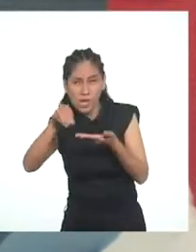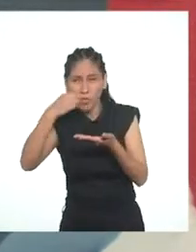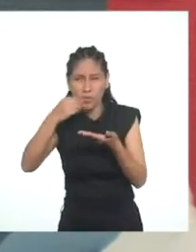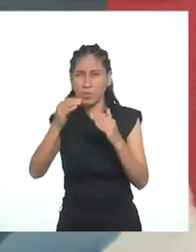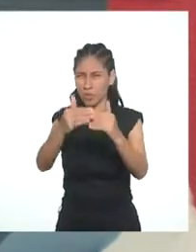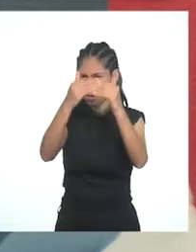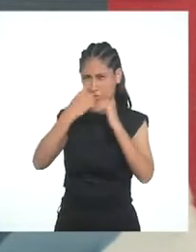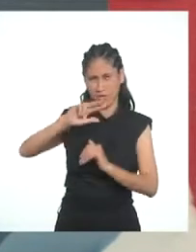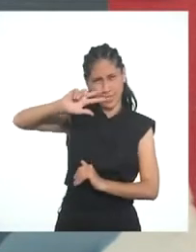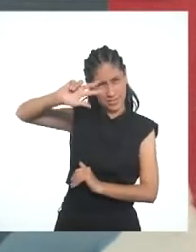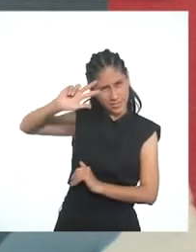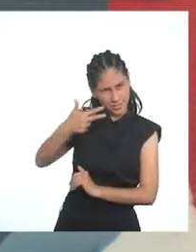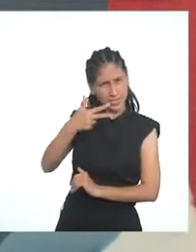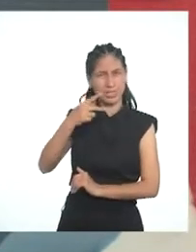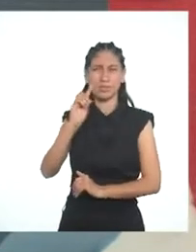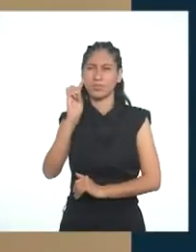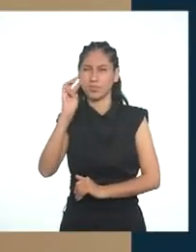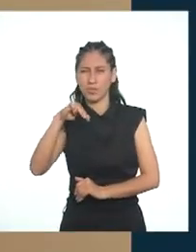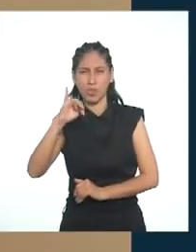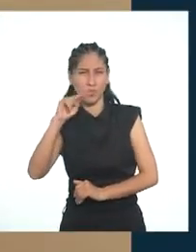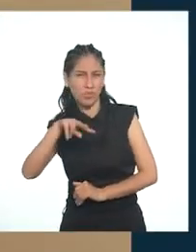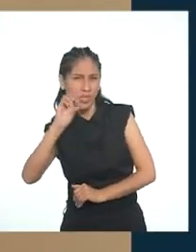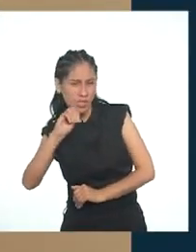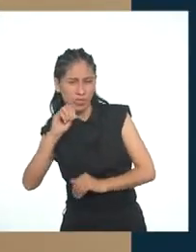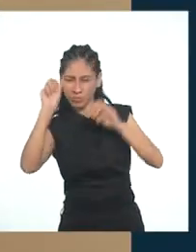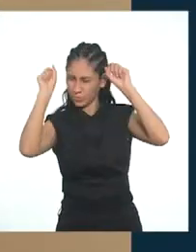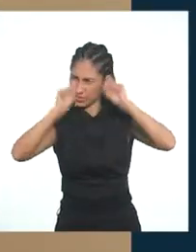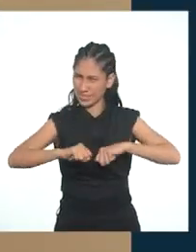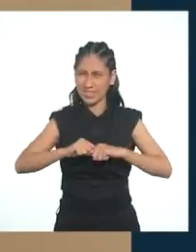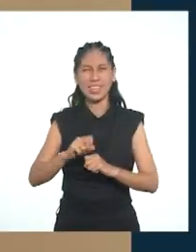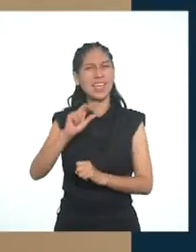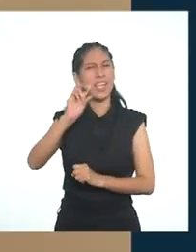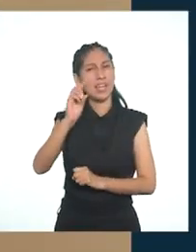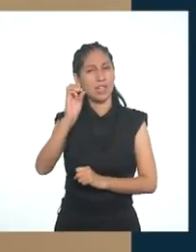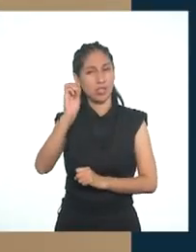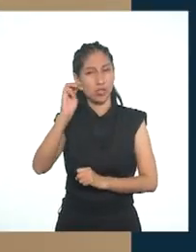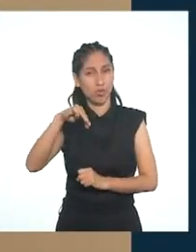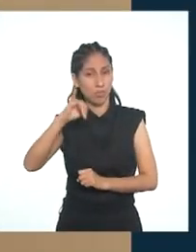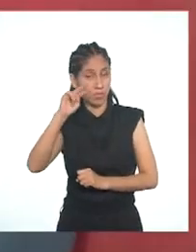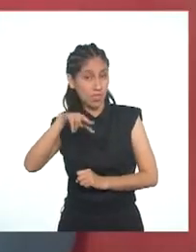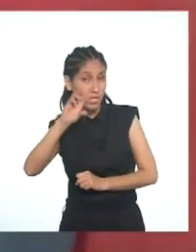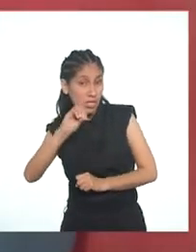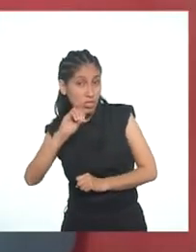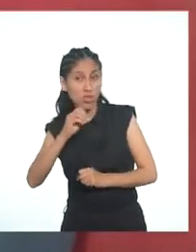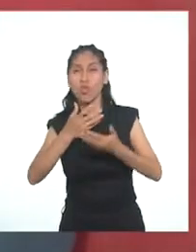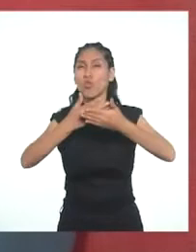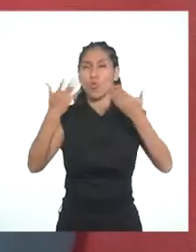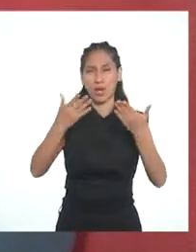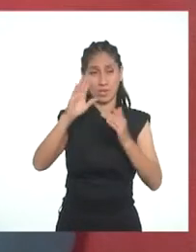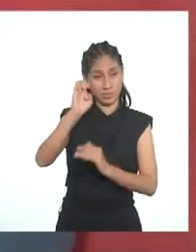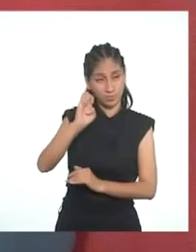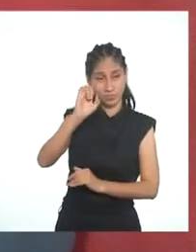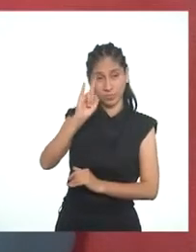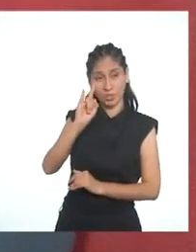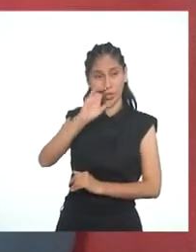hablar del tercer dominio de microorganismos. Así es, el dominio eucaria. Dominio eucaria. En este dominio